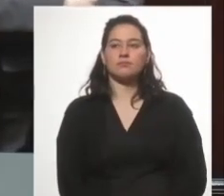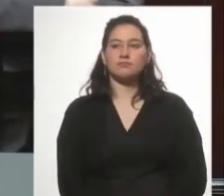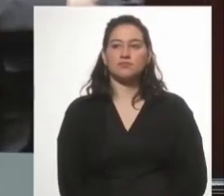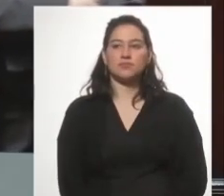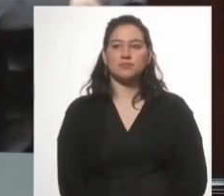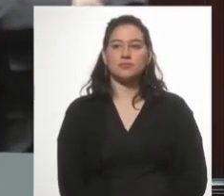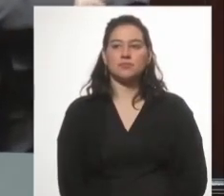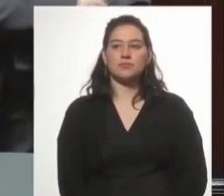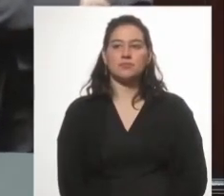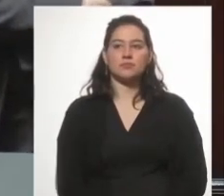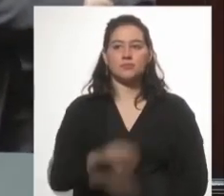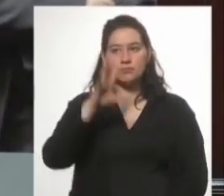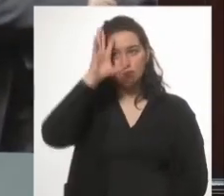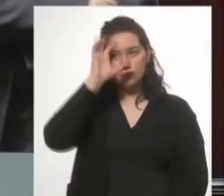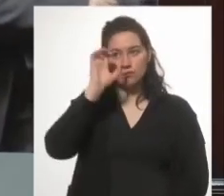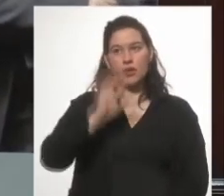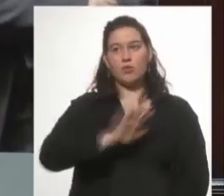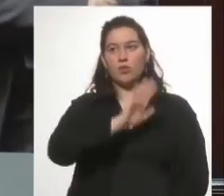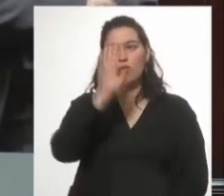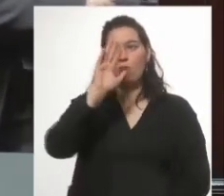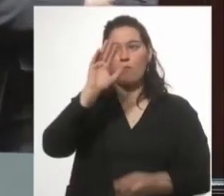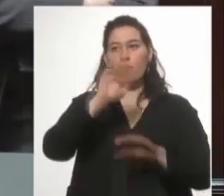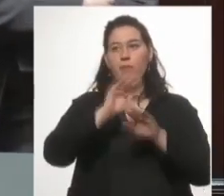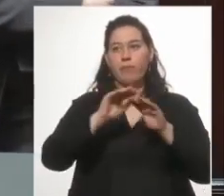Recuerda que votamos una moción que